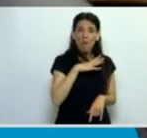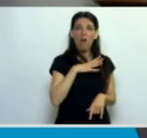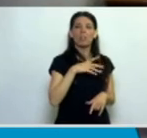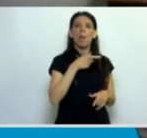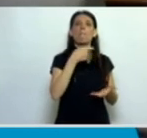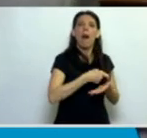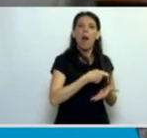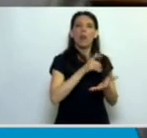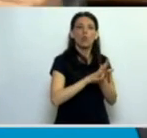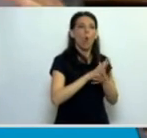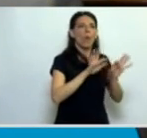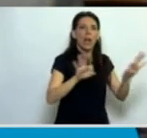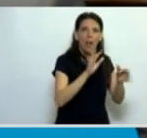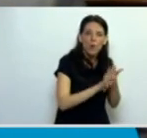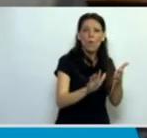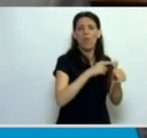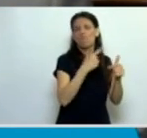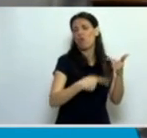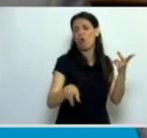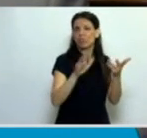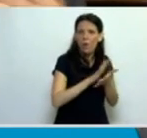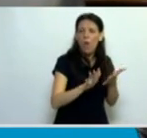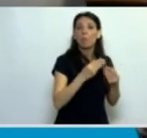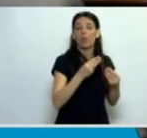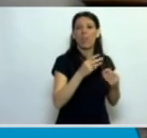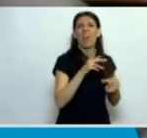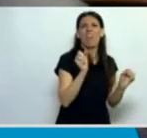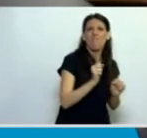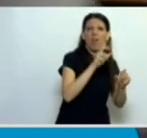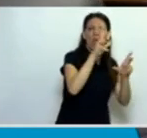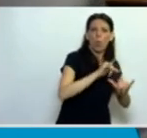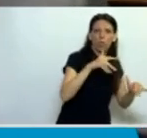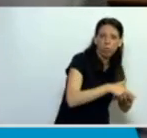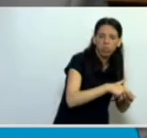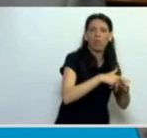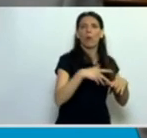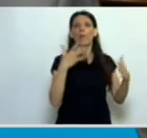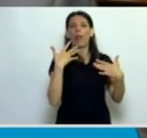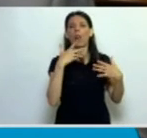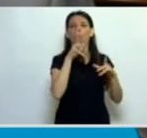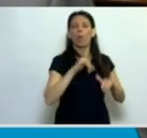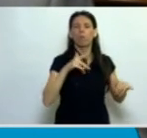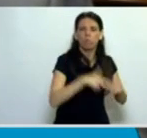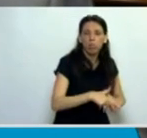todos con los permanentes cortes de luz, sea en invierno, sea en verano.